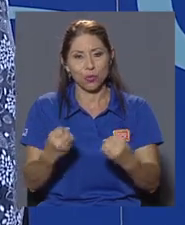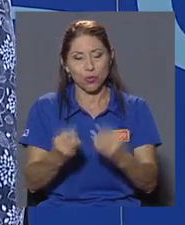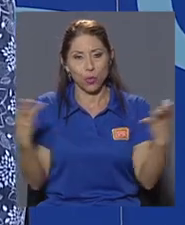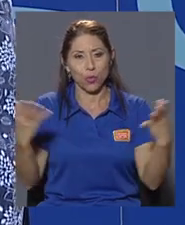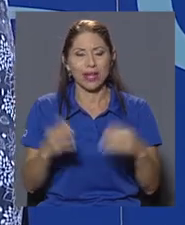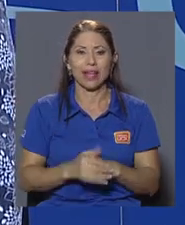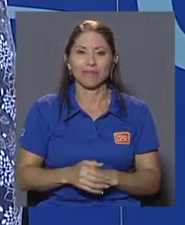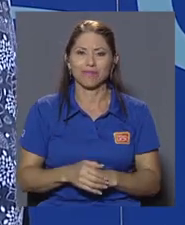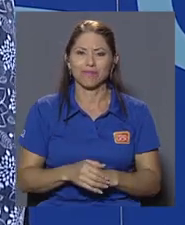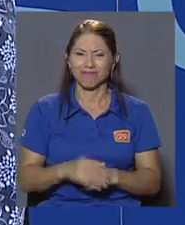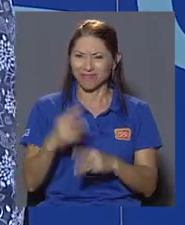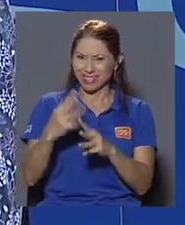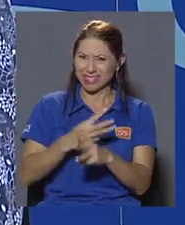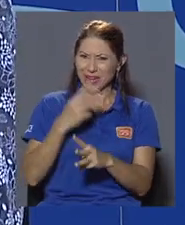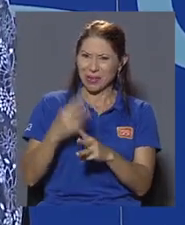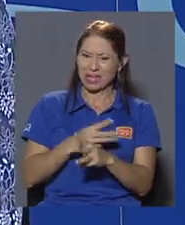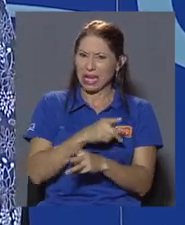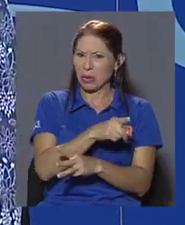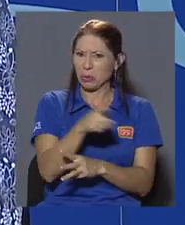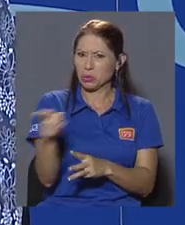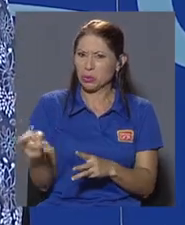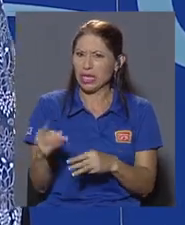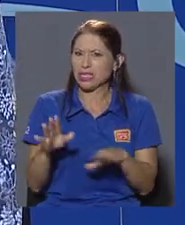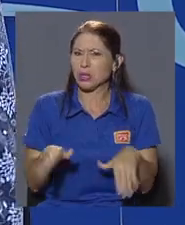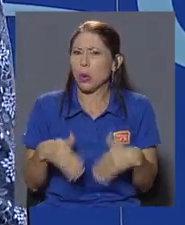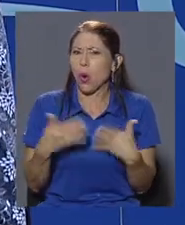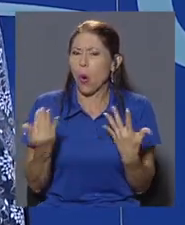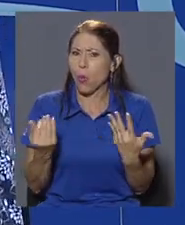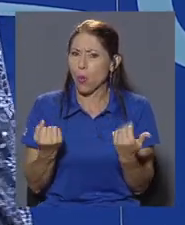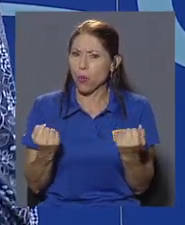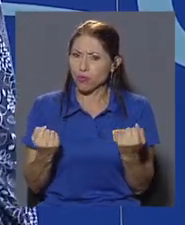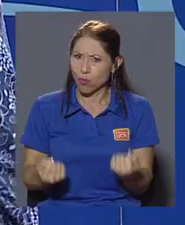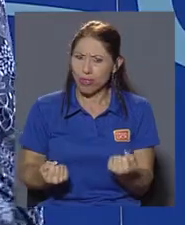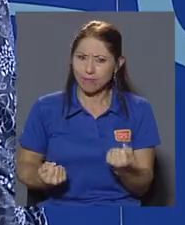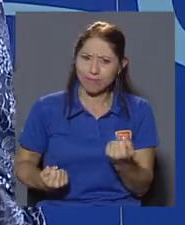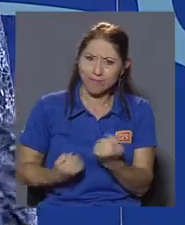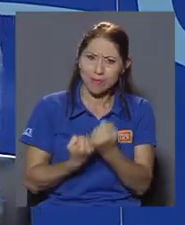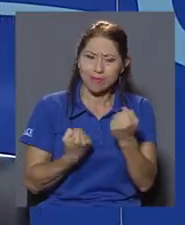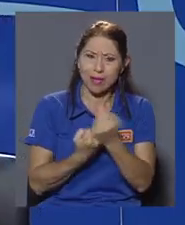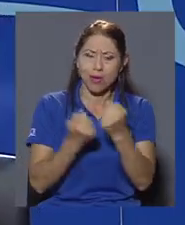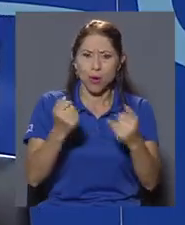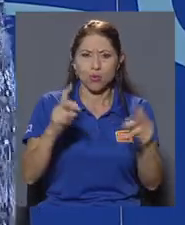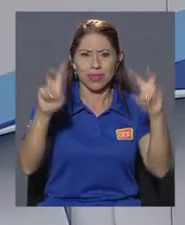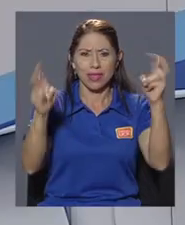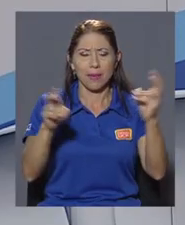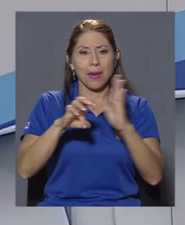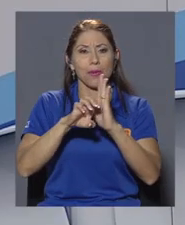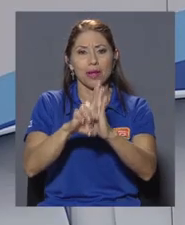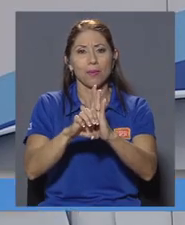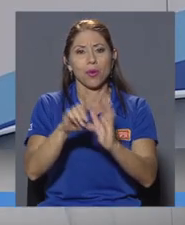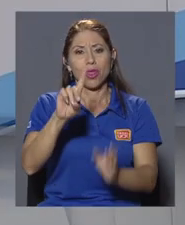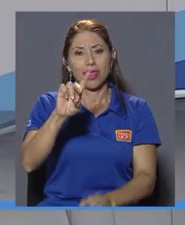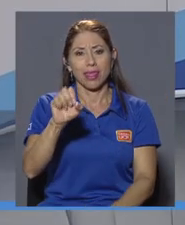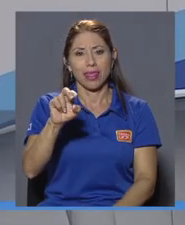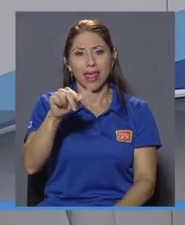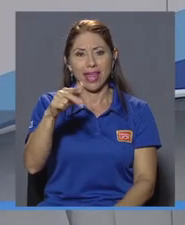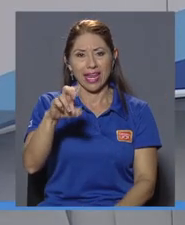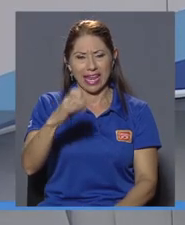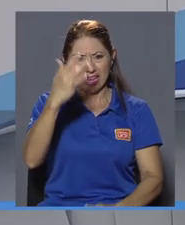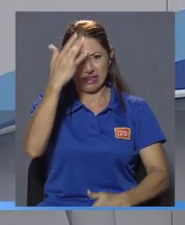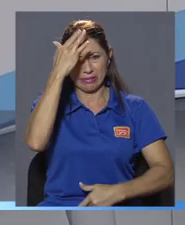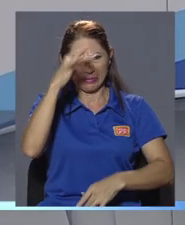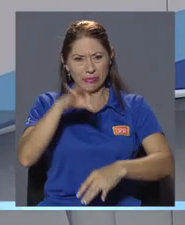como desde la matemática ustedes aportan a un tema como el dengue si